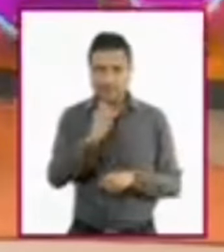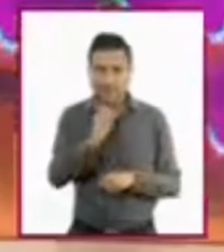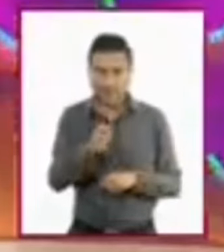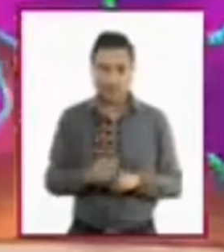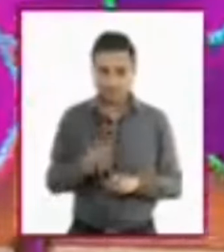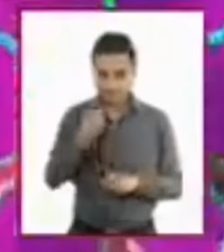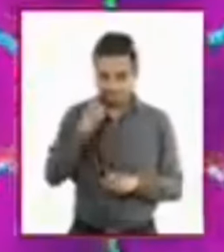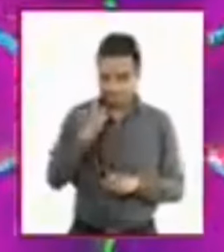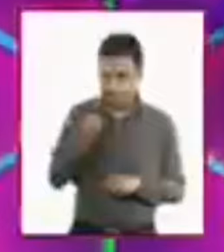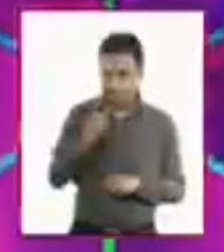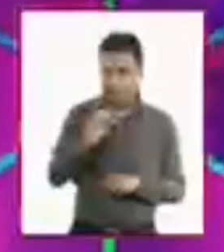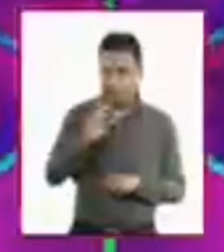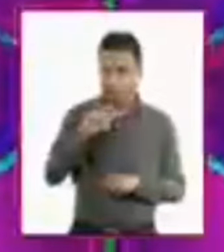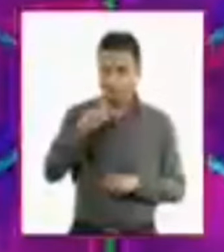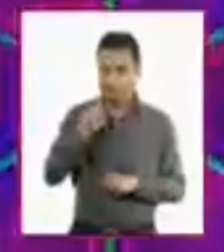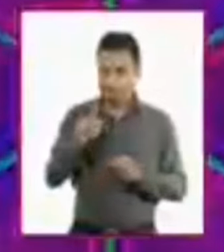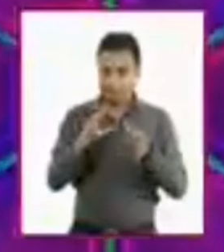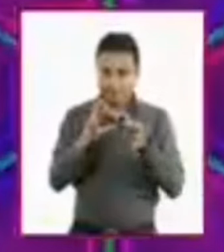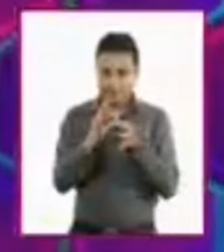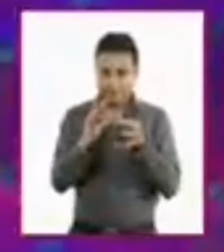Eric.